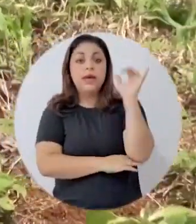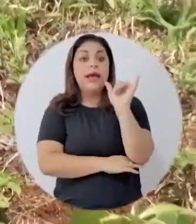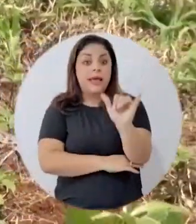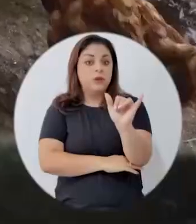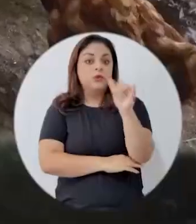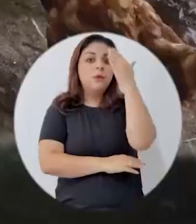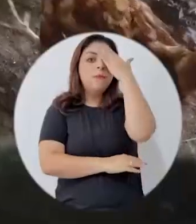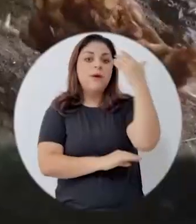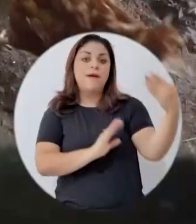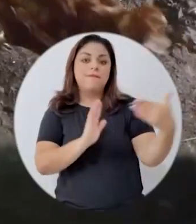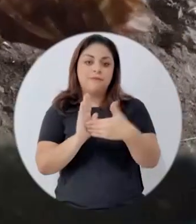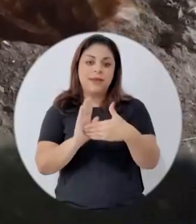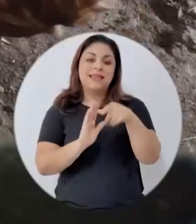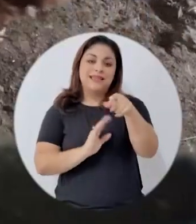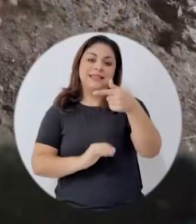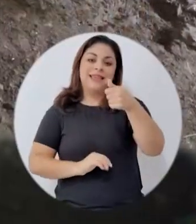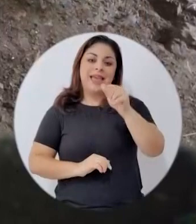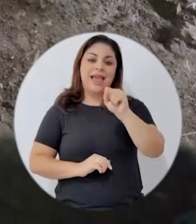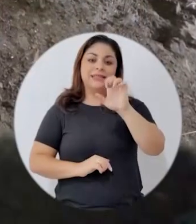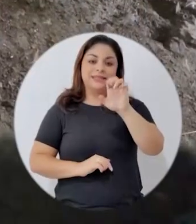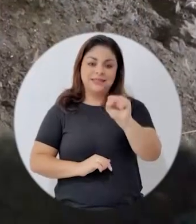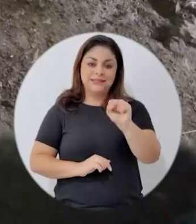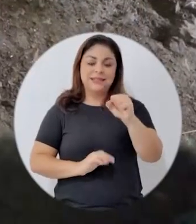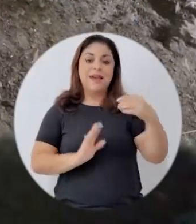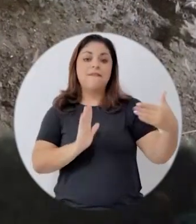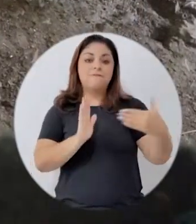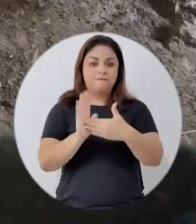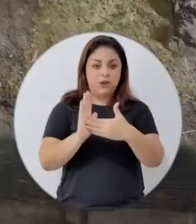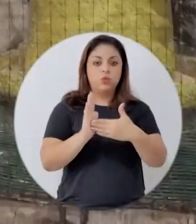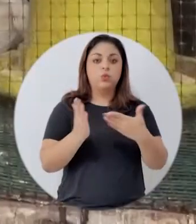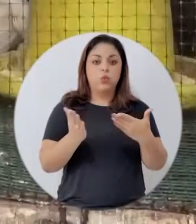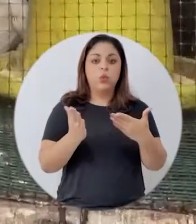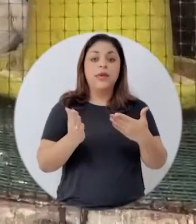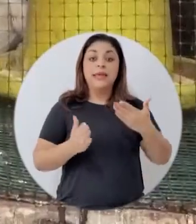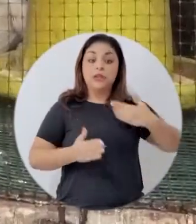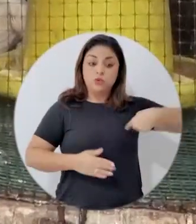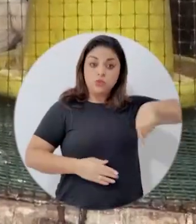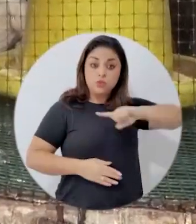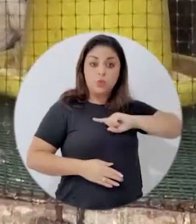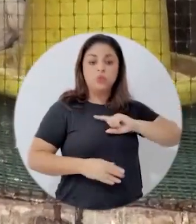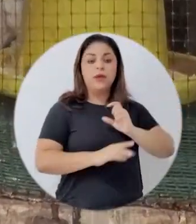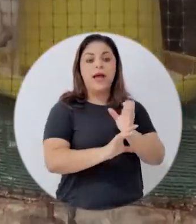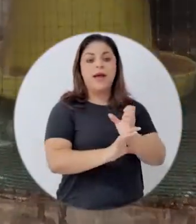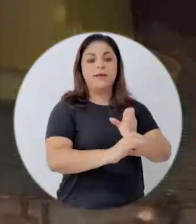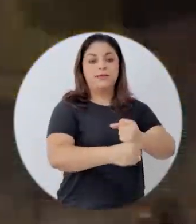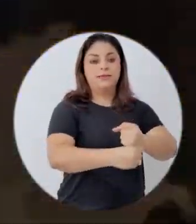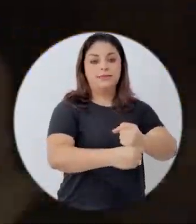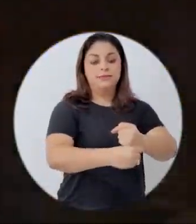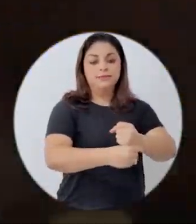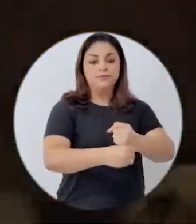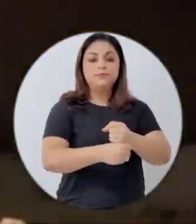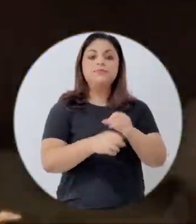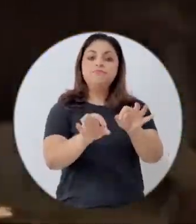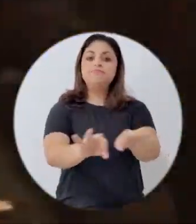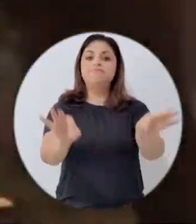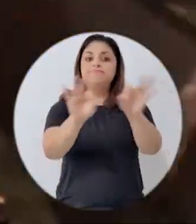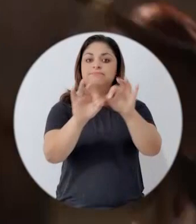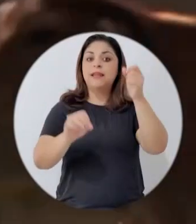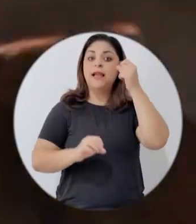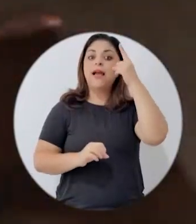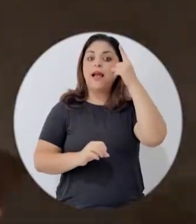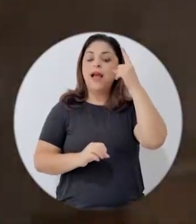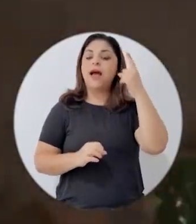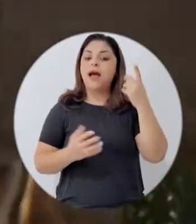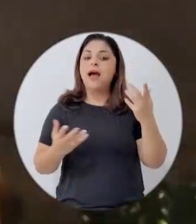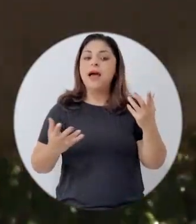es producto de lo que son gases de efecto invernadero que son generados por el hombre. Entonces creo que eso es muy importante que las personas puedan